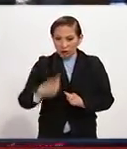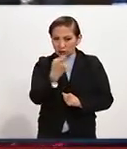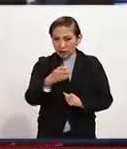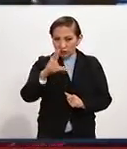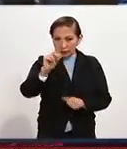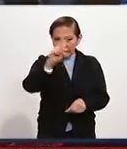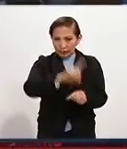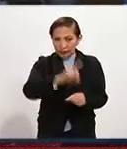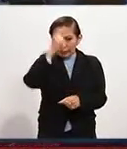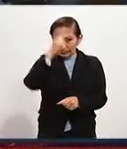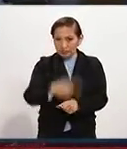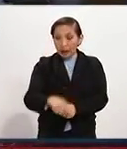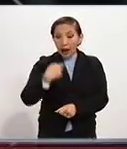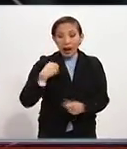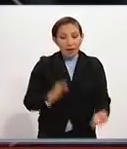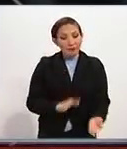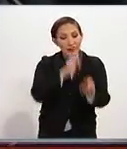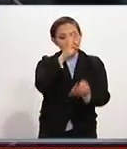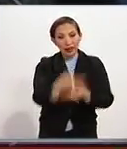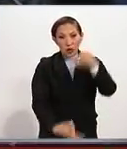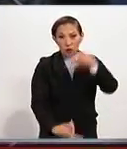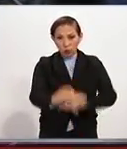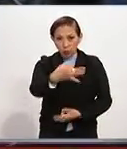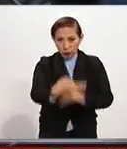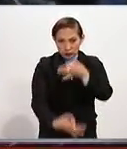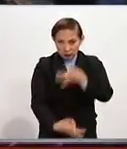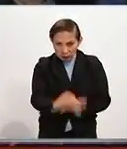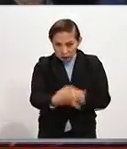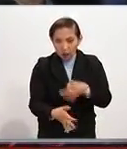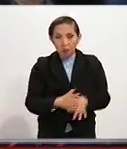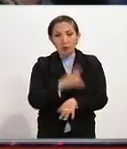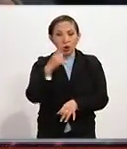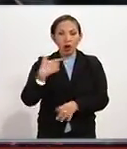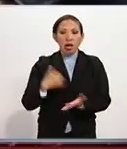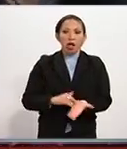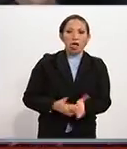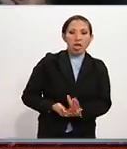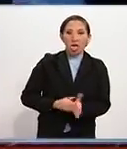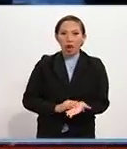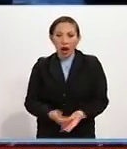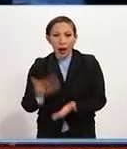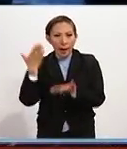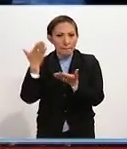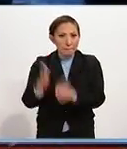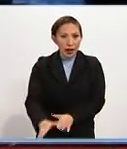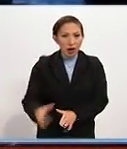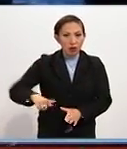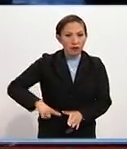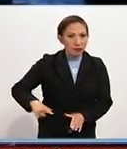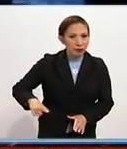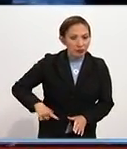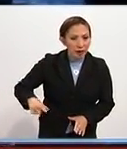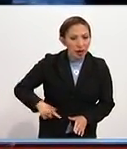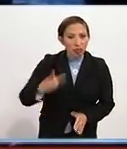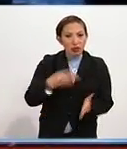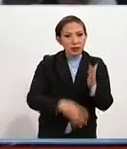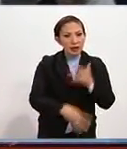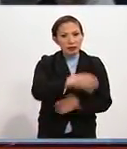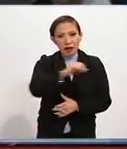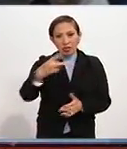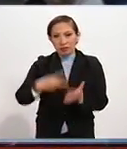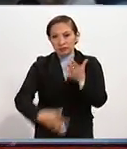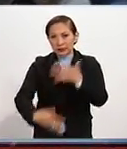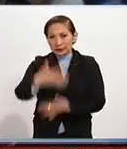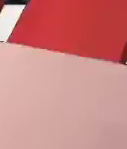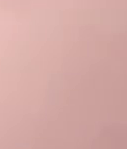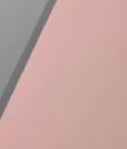días para así poder responder a la justicia por maquillar cuentas públicas entre el 2014 y el